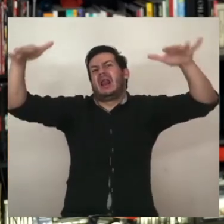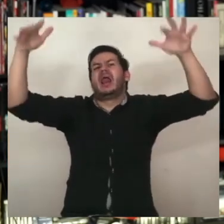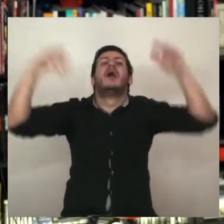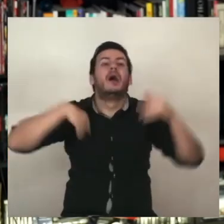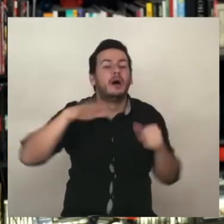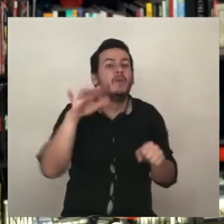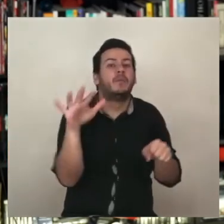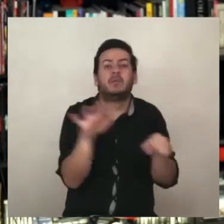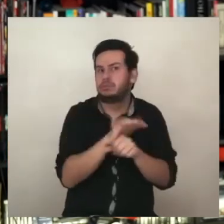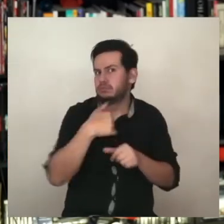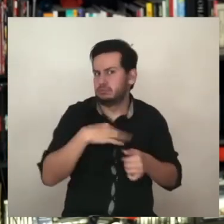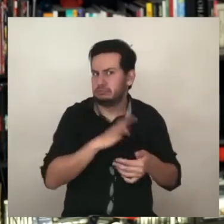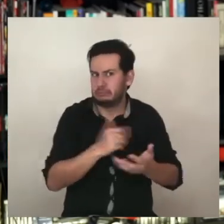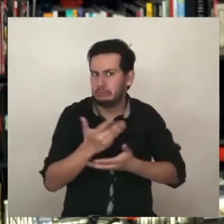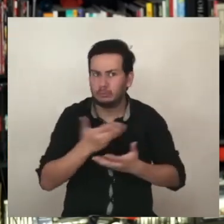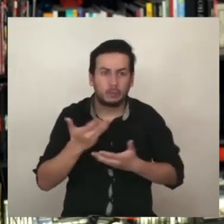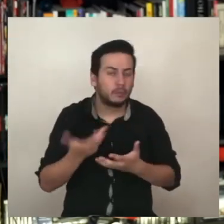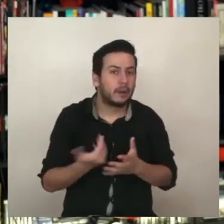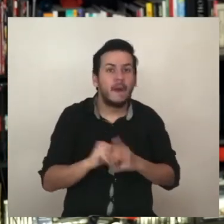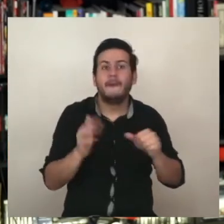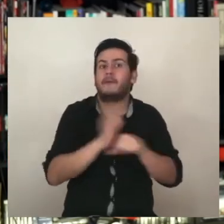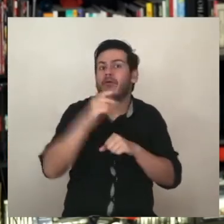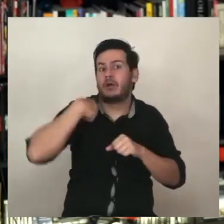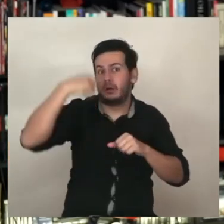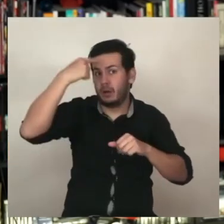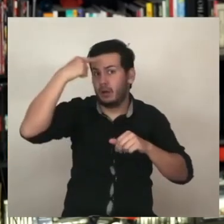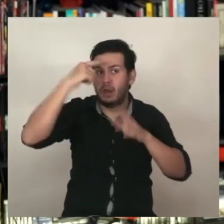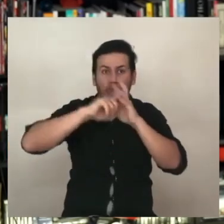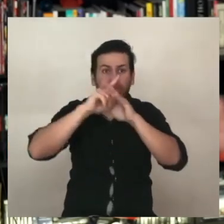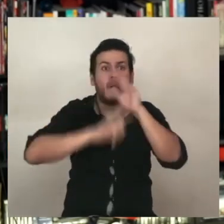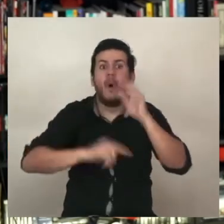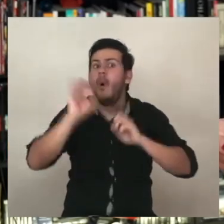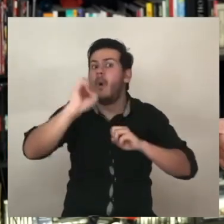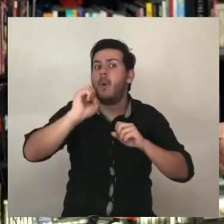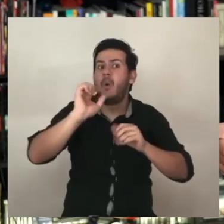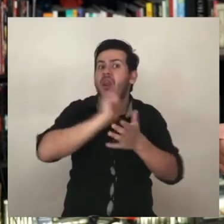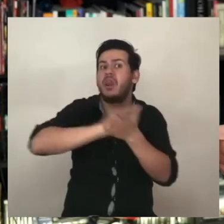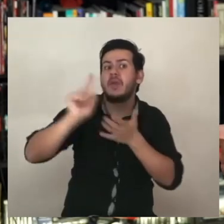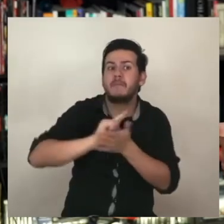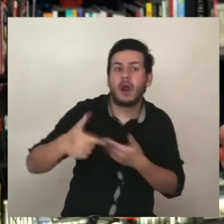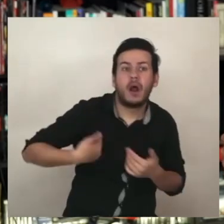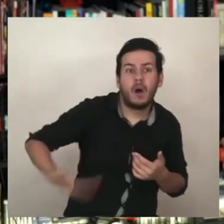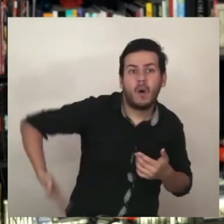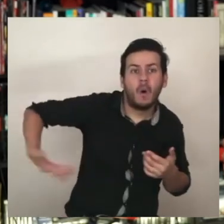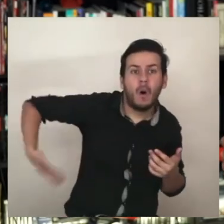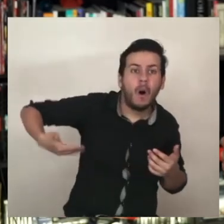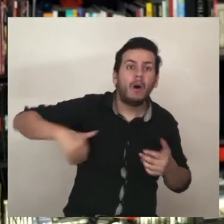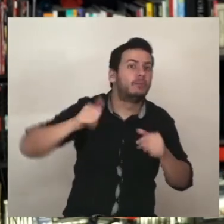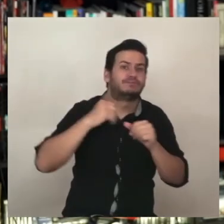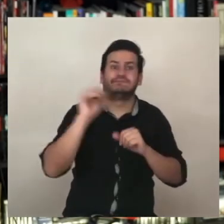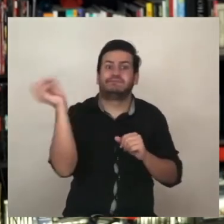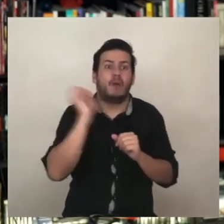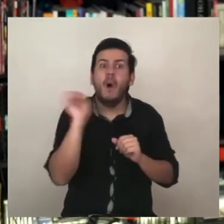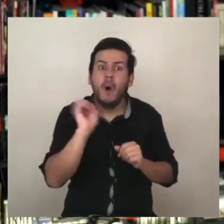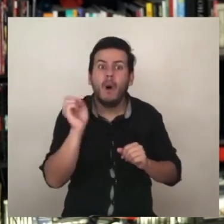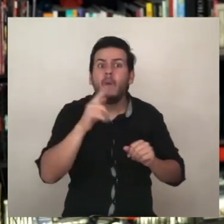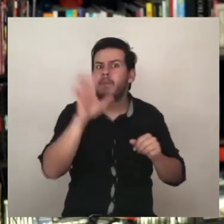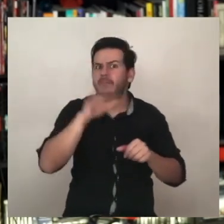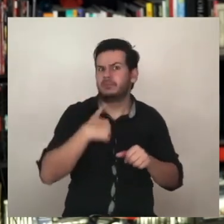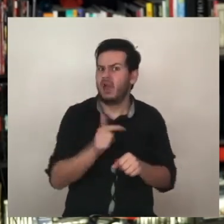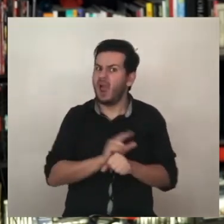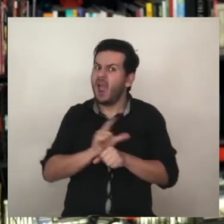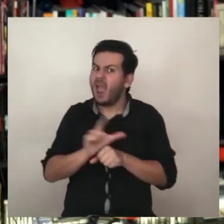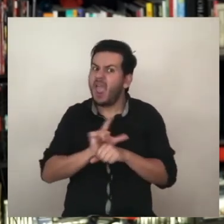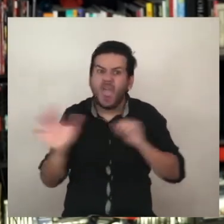eso de la alta correlación entre el bajo coeficiente intelectual y el no limpiarse la cola por miedo a que te haga gay. ¿No, Luis? Siento que algo se rompió